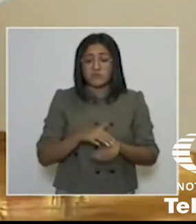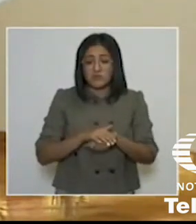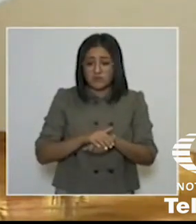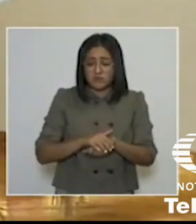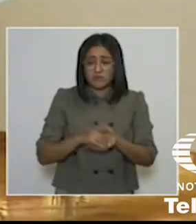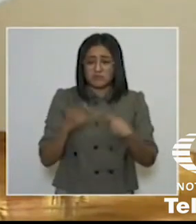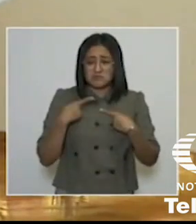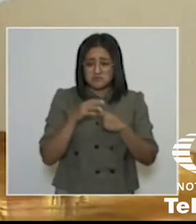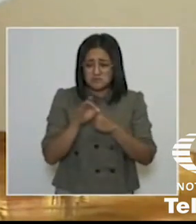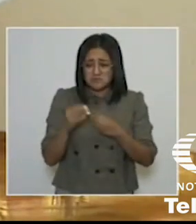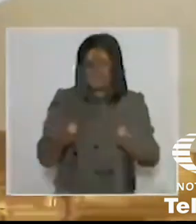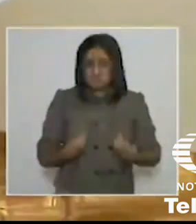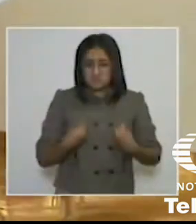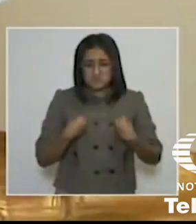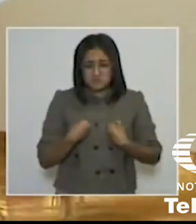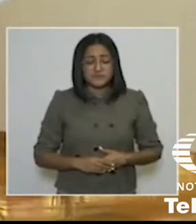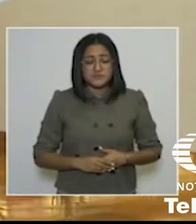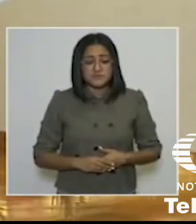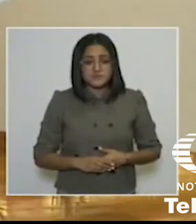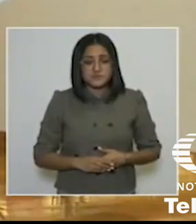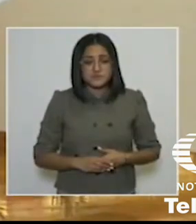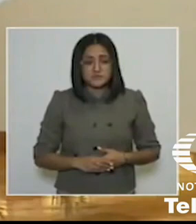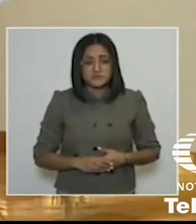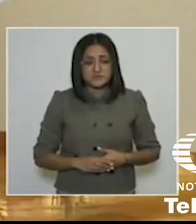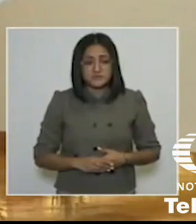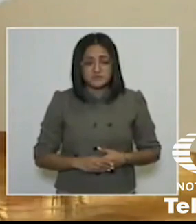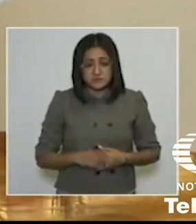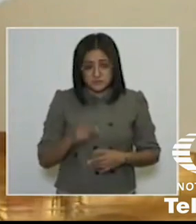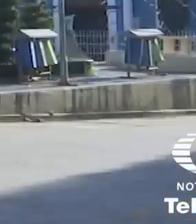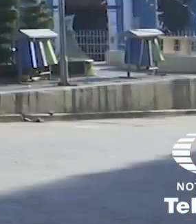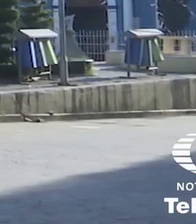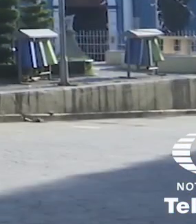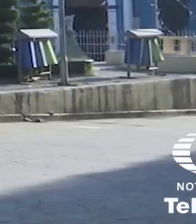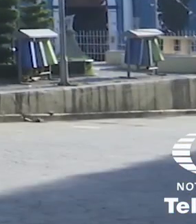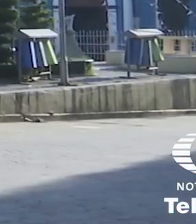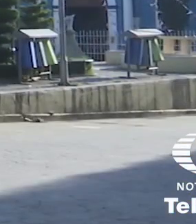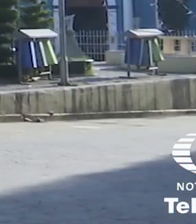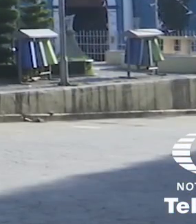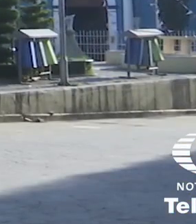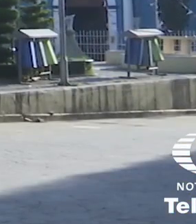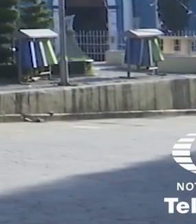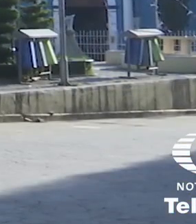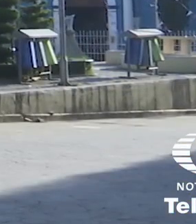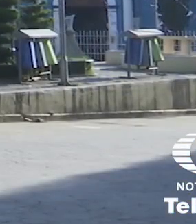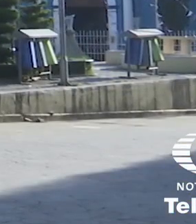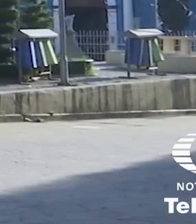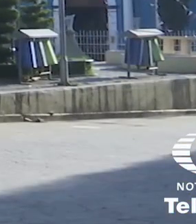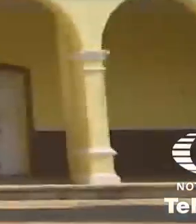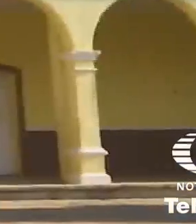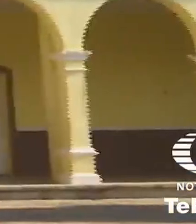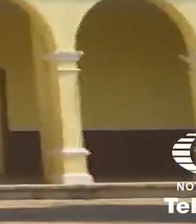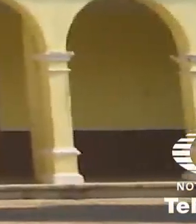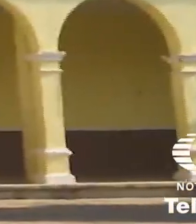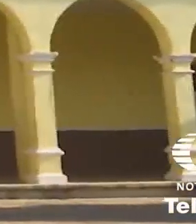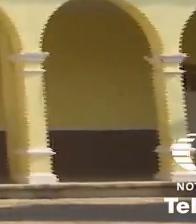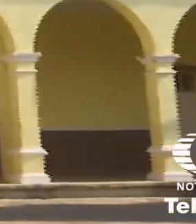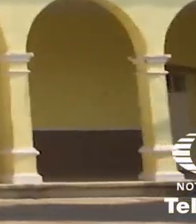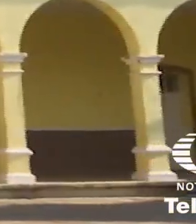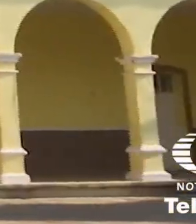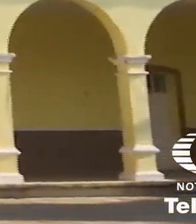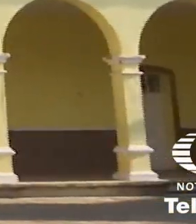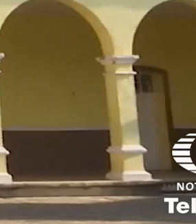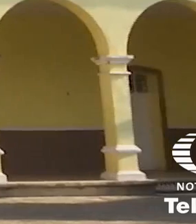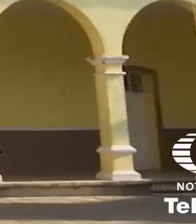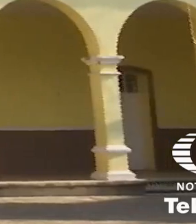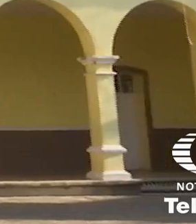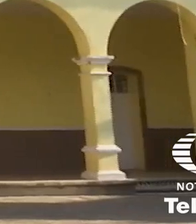amigos de las personas fallecidas. Que se investigue. Desde julio de 2021, Coyomeapan se encuentra sin